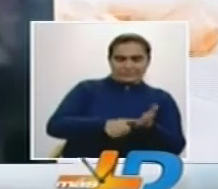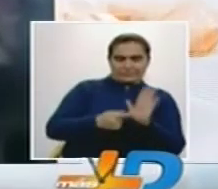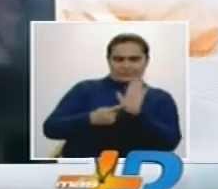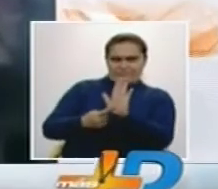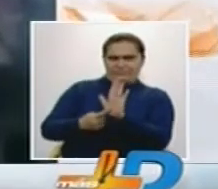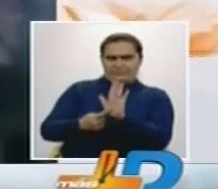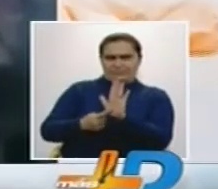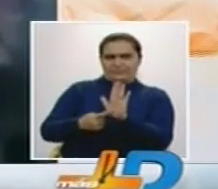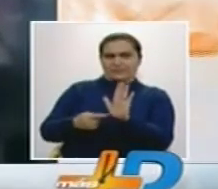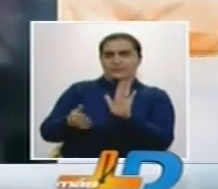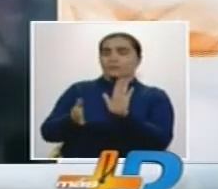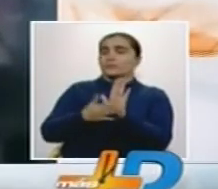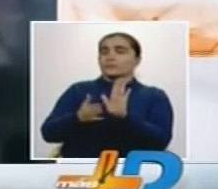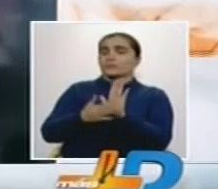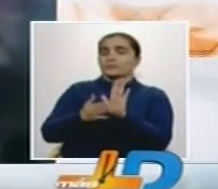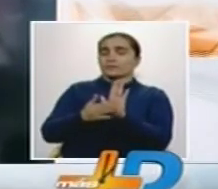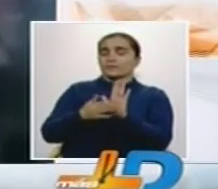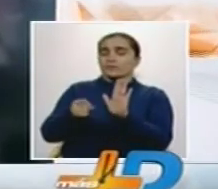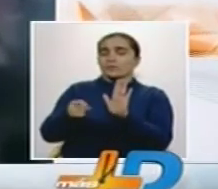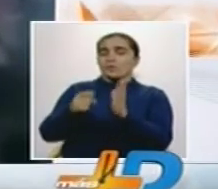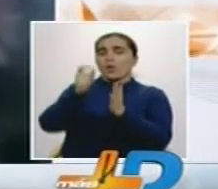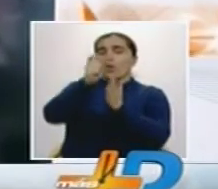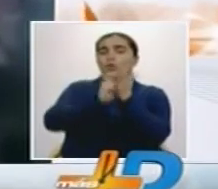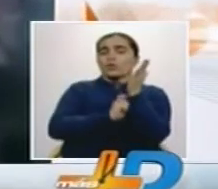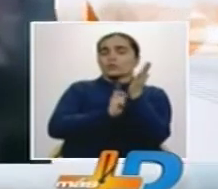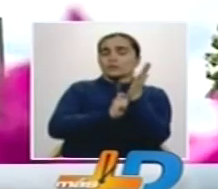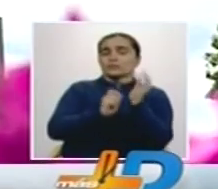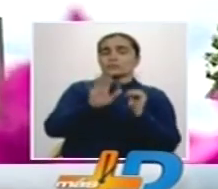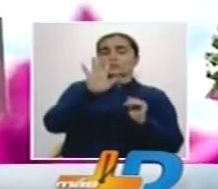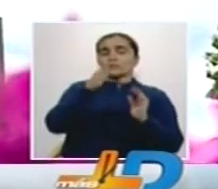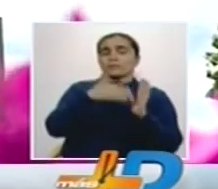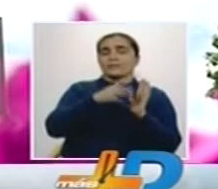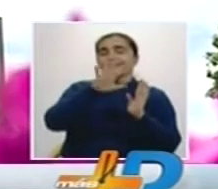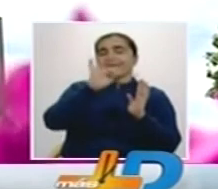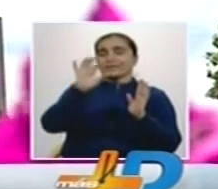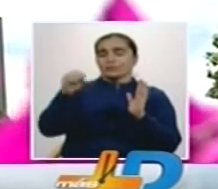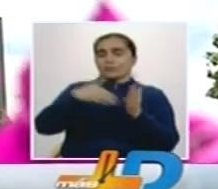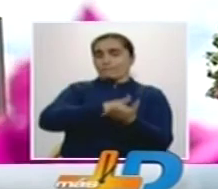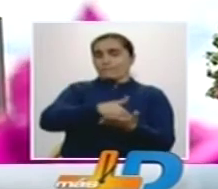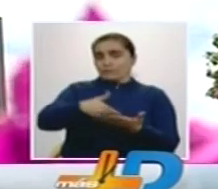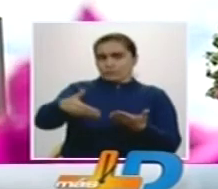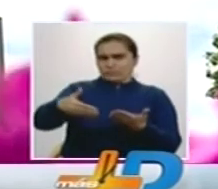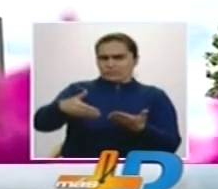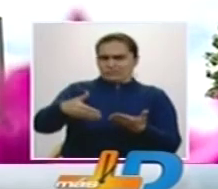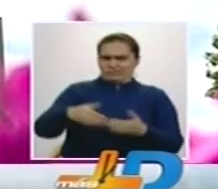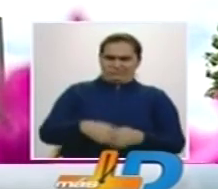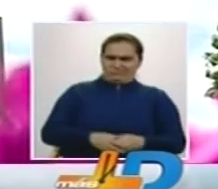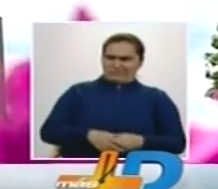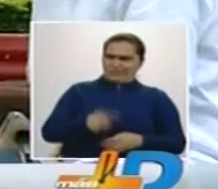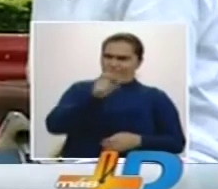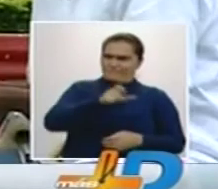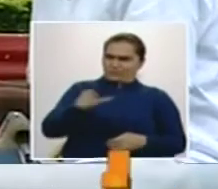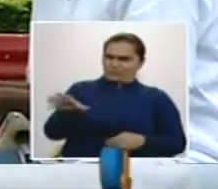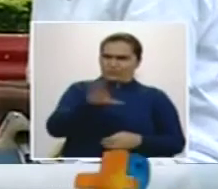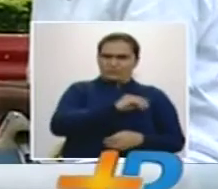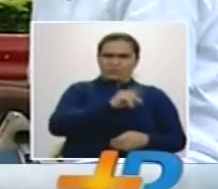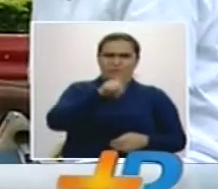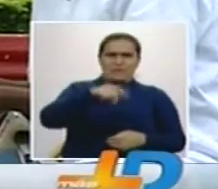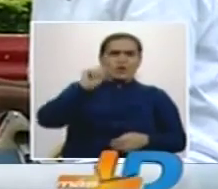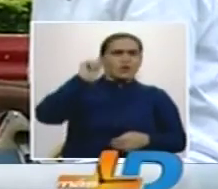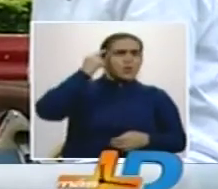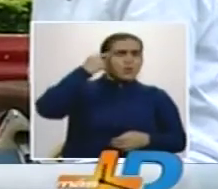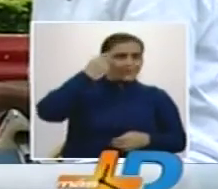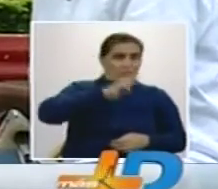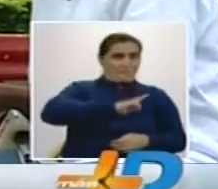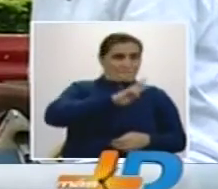había firmado con la empresa consultora Baliza por 5.500 millones de pesos. En su momento, muchos líderes sociales, entre ellos el exgobernador Gustavo Álvarez